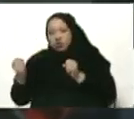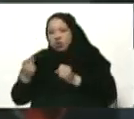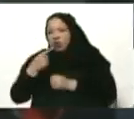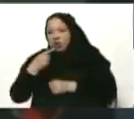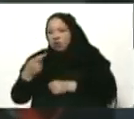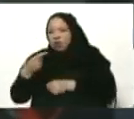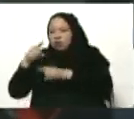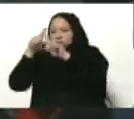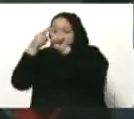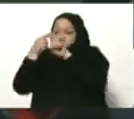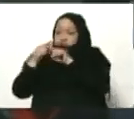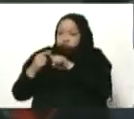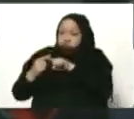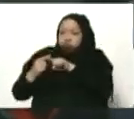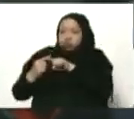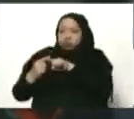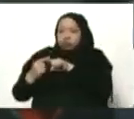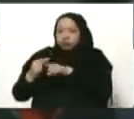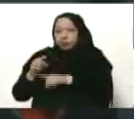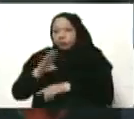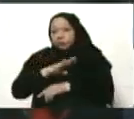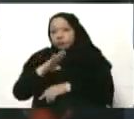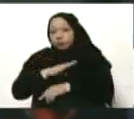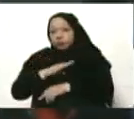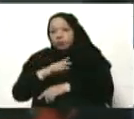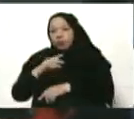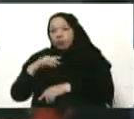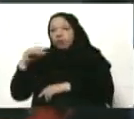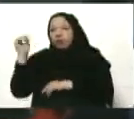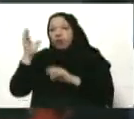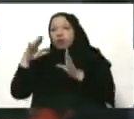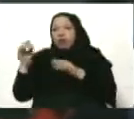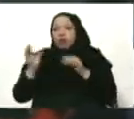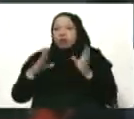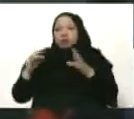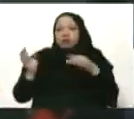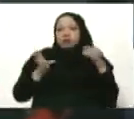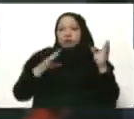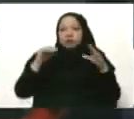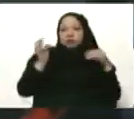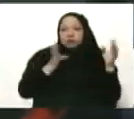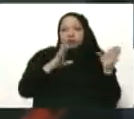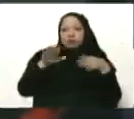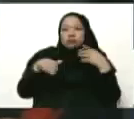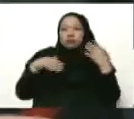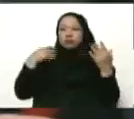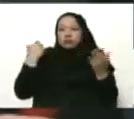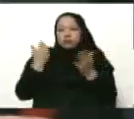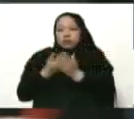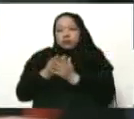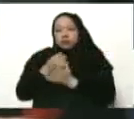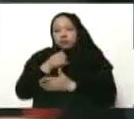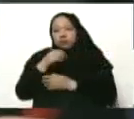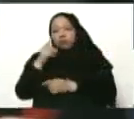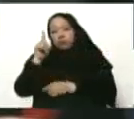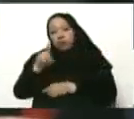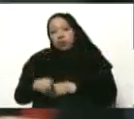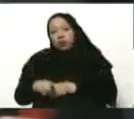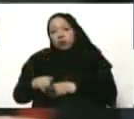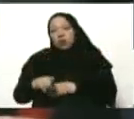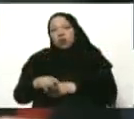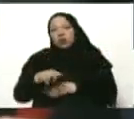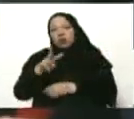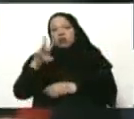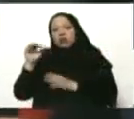menos cuál será el avance propio tanto de las ondas tropicales como de la vaguada. En este marco estamos hablando también de que van